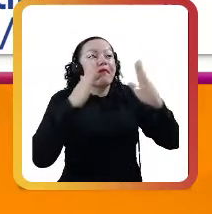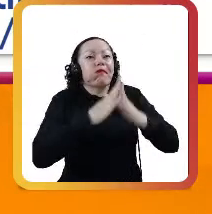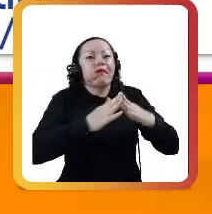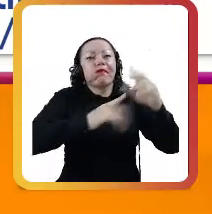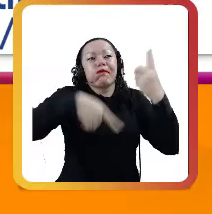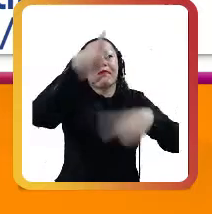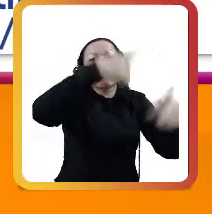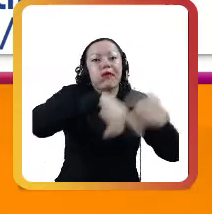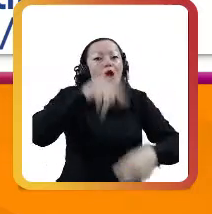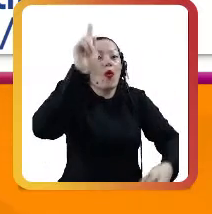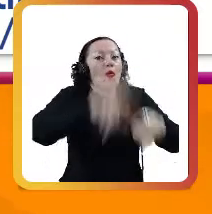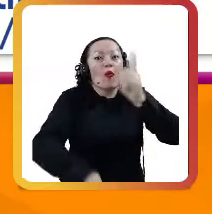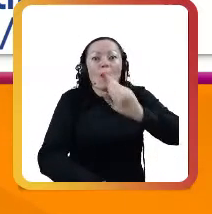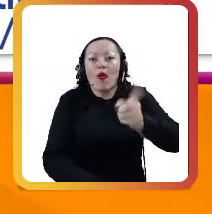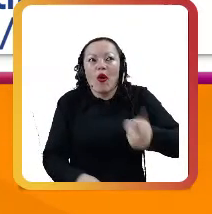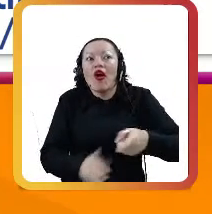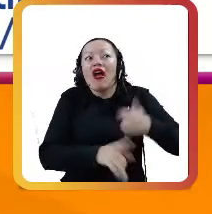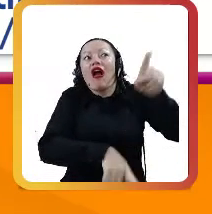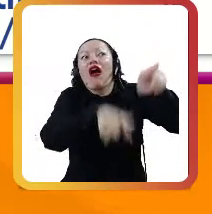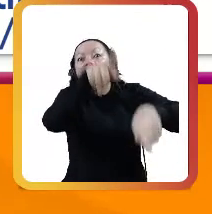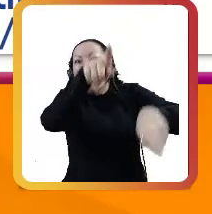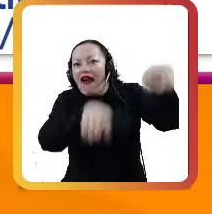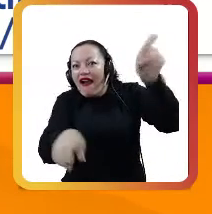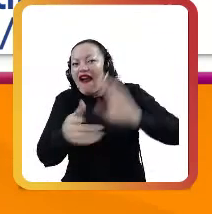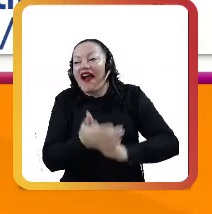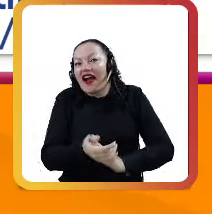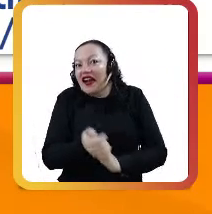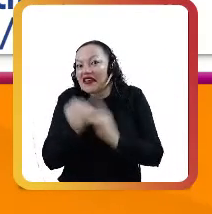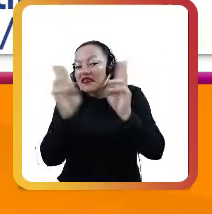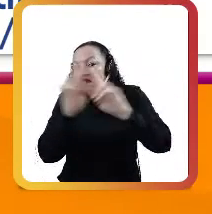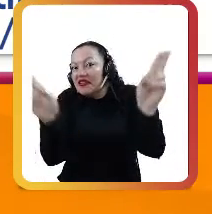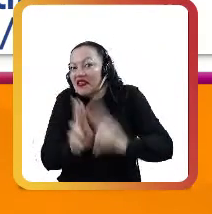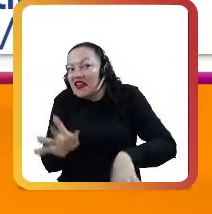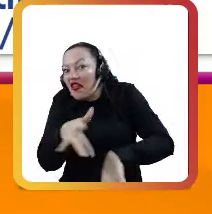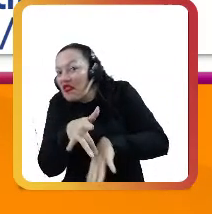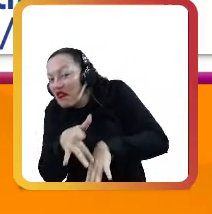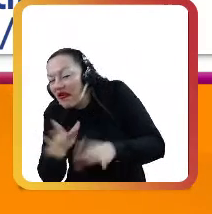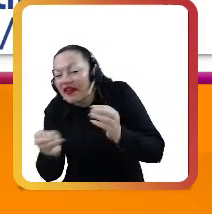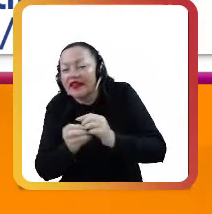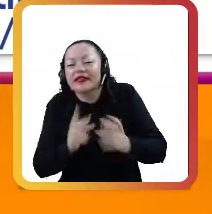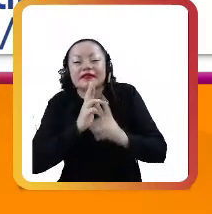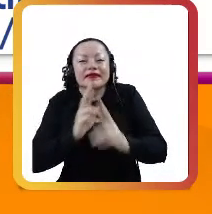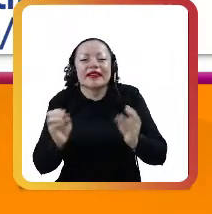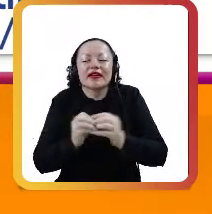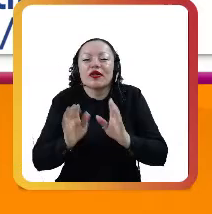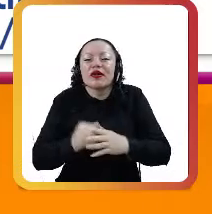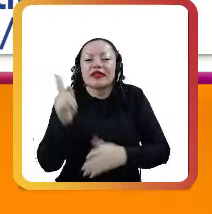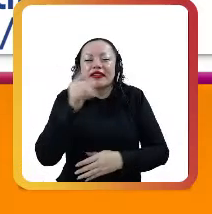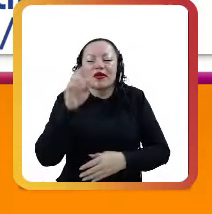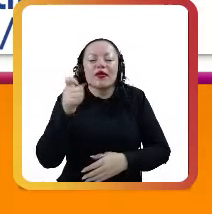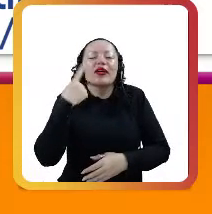fue mucho lo que pudieran jugar en loterías el día de ayer. Igual aquí están los resultados. Sinuano Día,